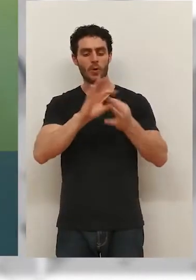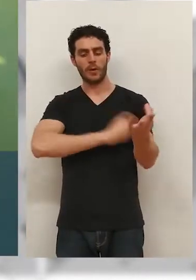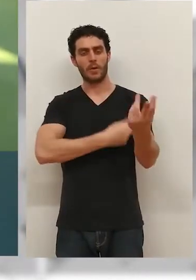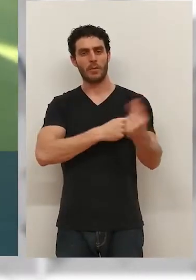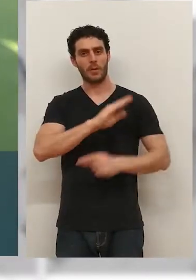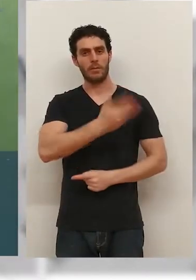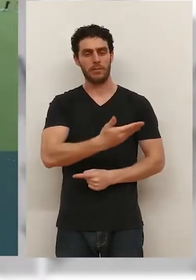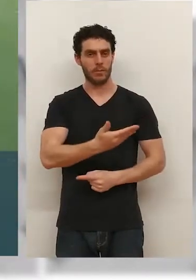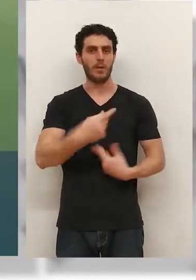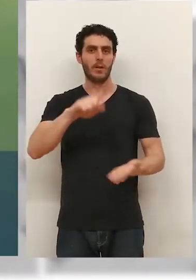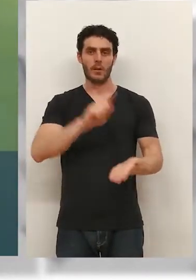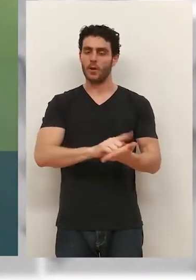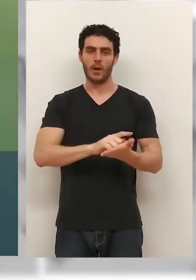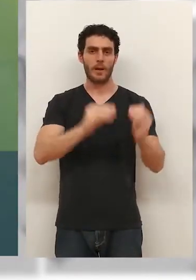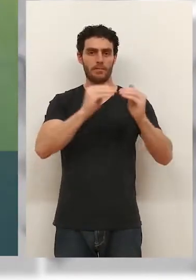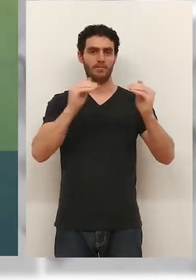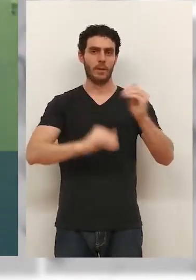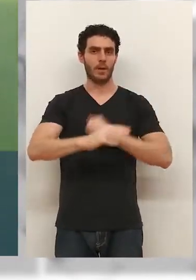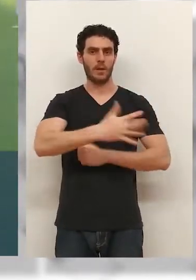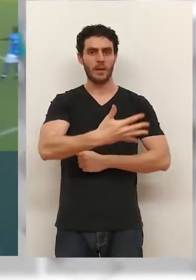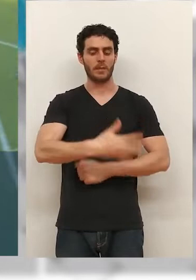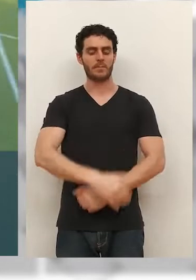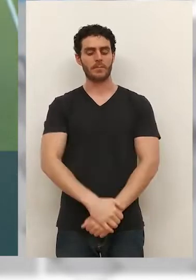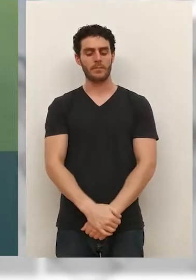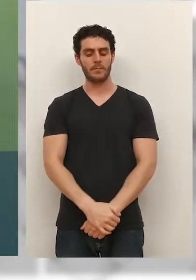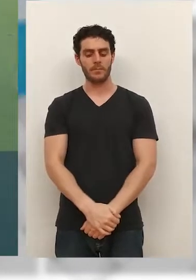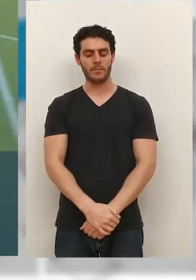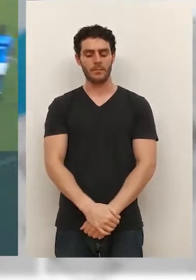Deportiva Logroñés que se ha visto de nuevo relegada a la 5ª plaza.